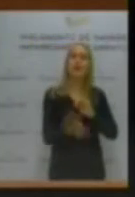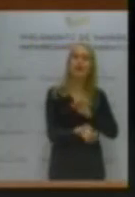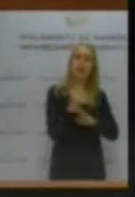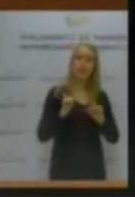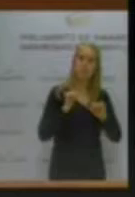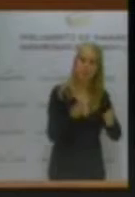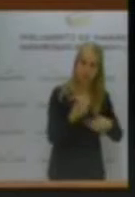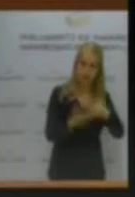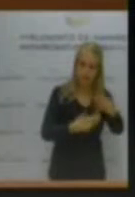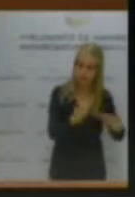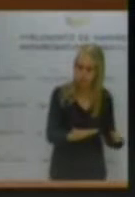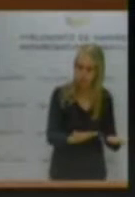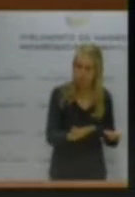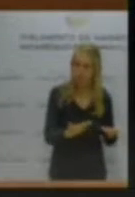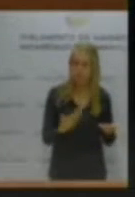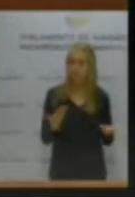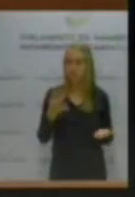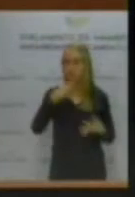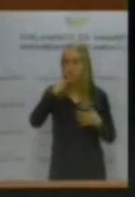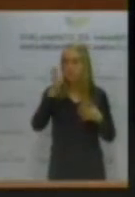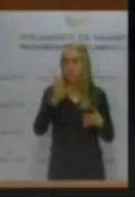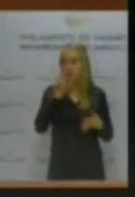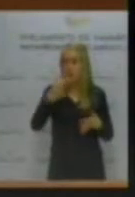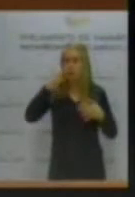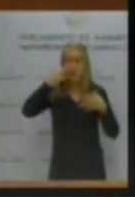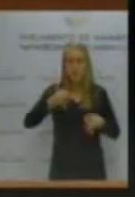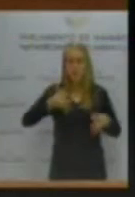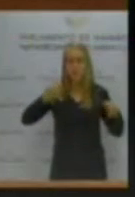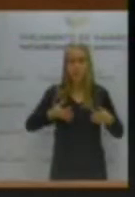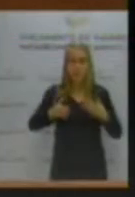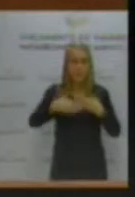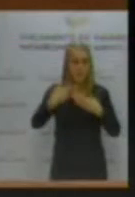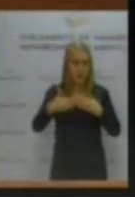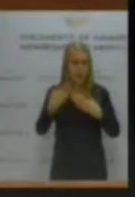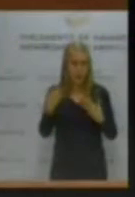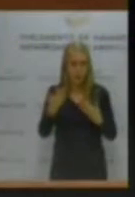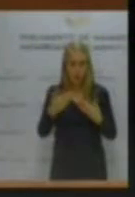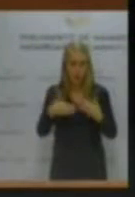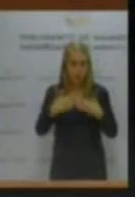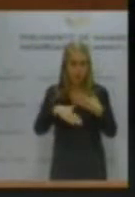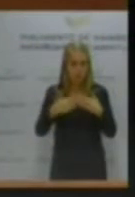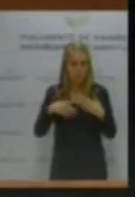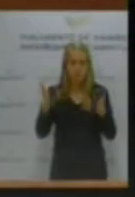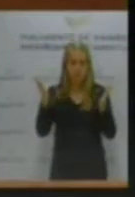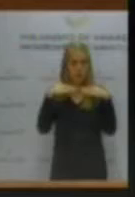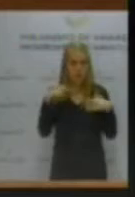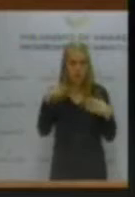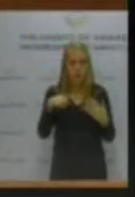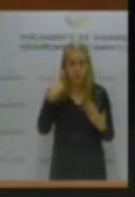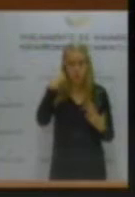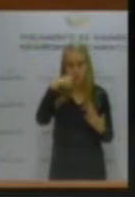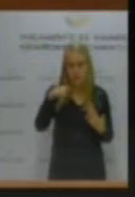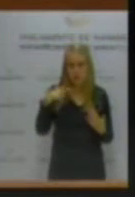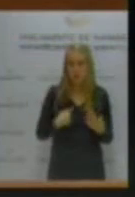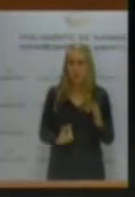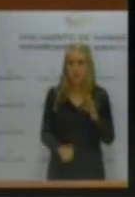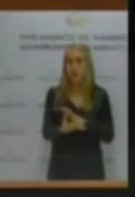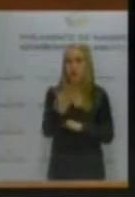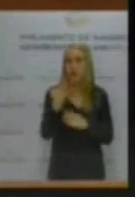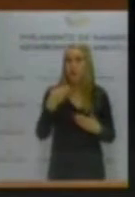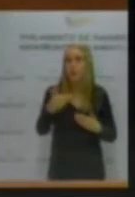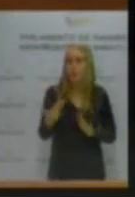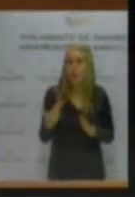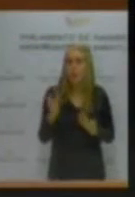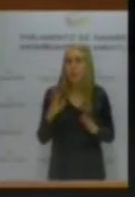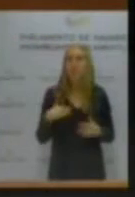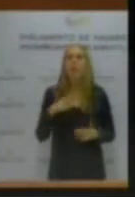creación, porque no hay plazo, no hay un plazo para saber cuándo definitivamente va a estar creado. Pero ¿cómo lo